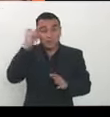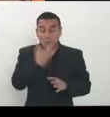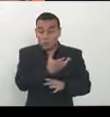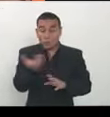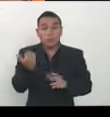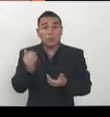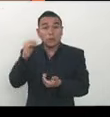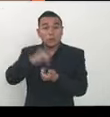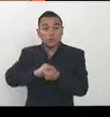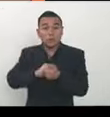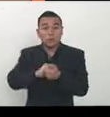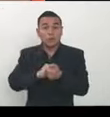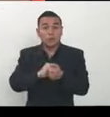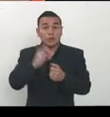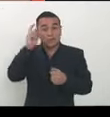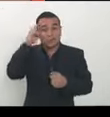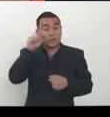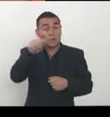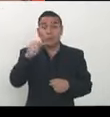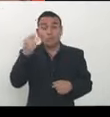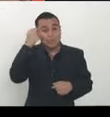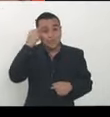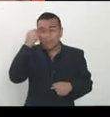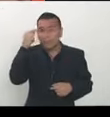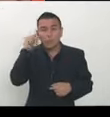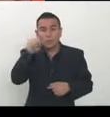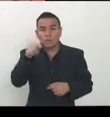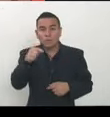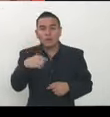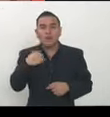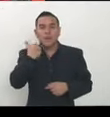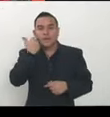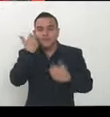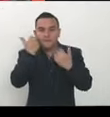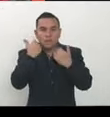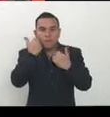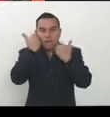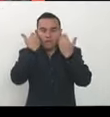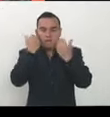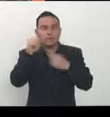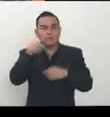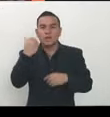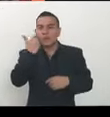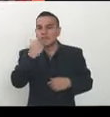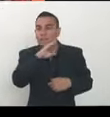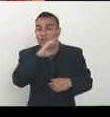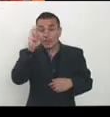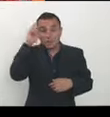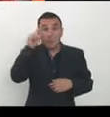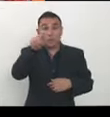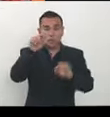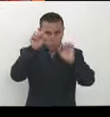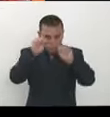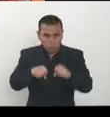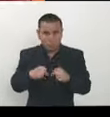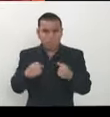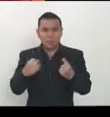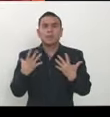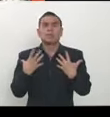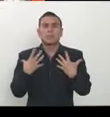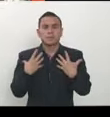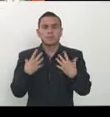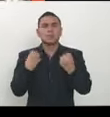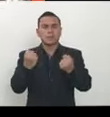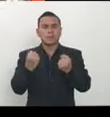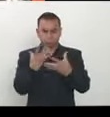no piensen que ellos están enfermos. Estamos pidiendo a la gente que piense que ellos van a salvar vidas. La solidaridad va a matar a este virus. Es